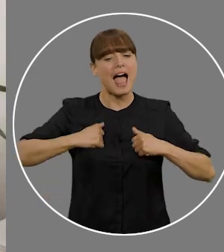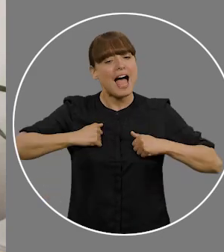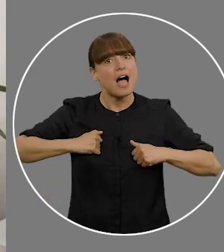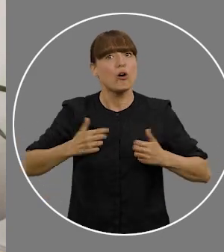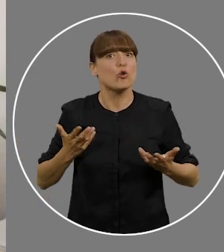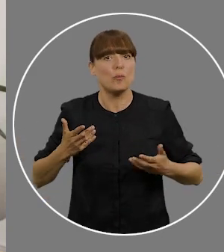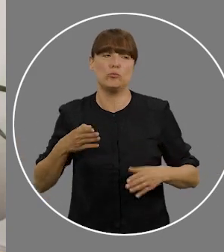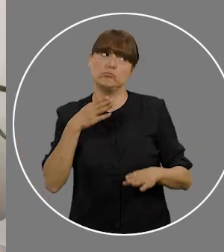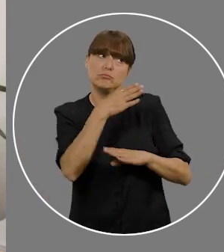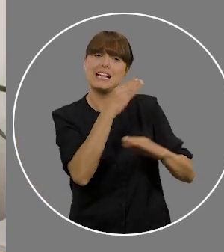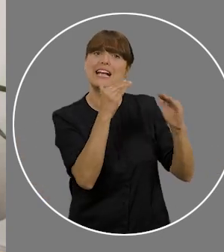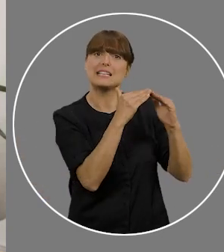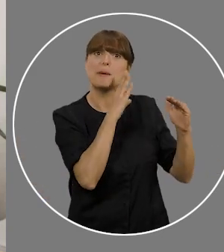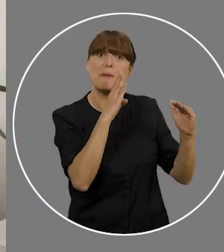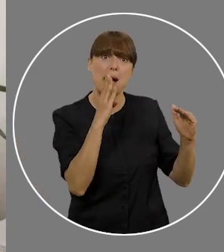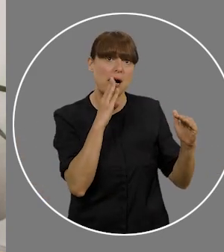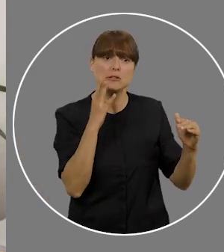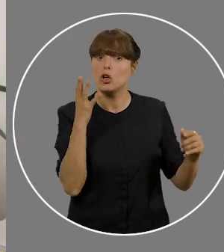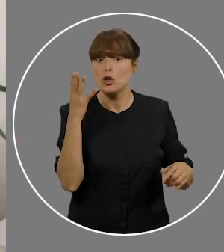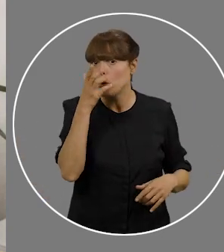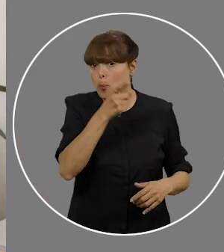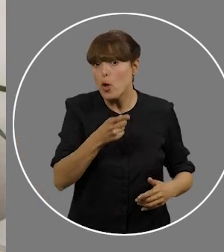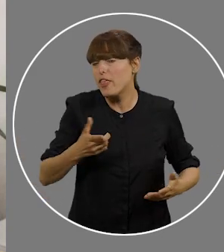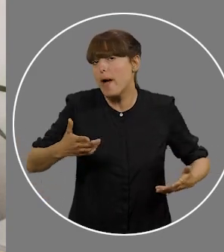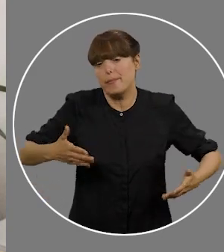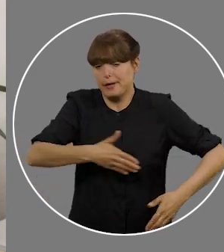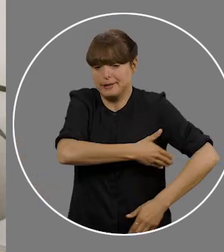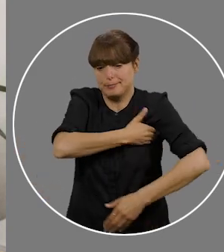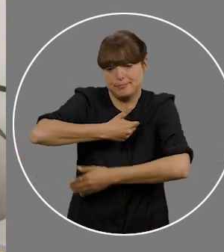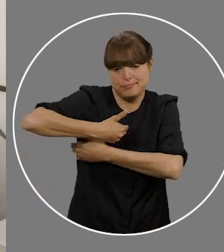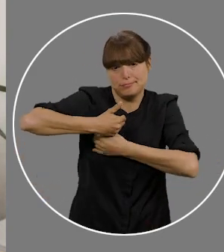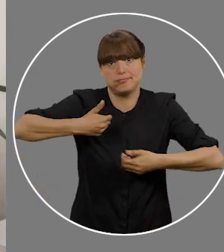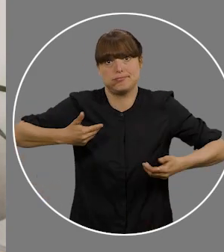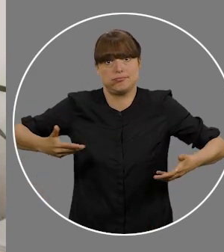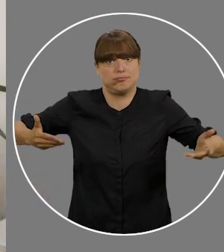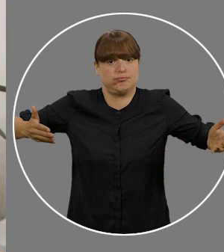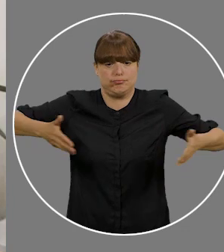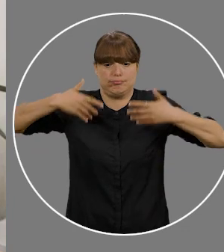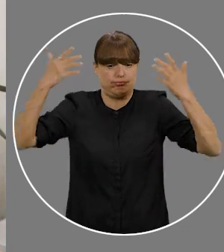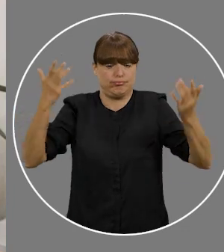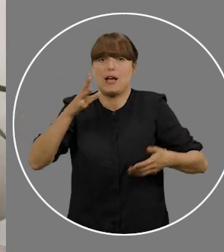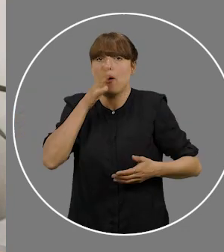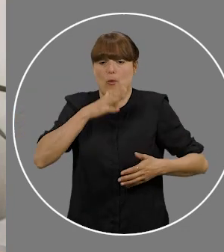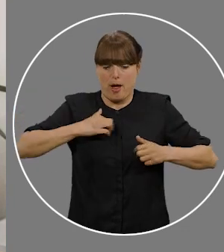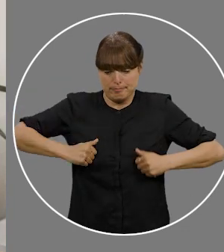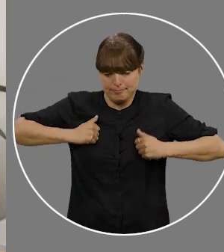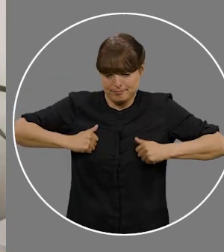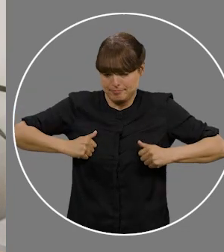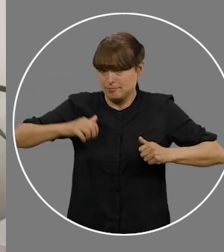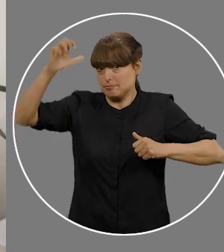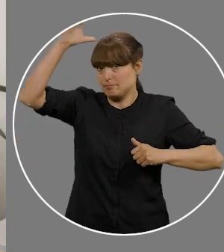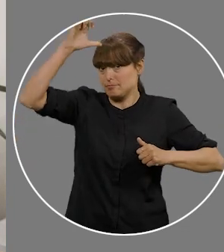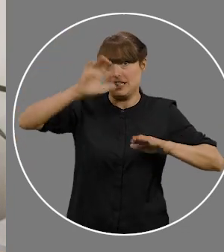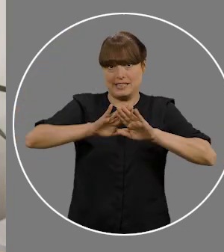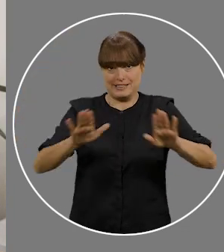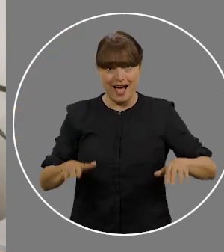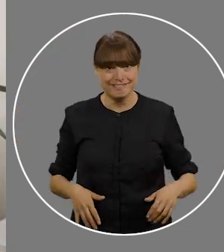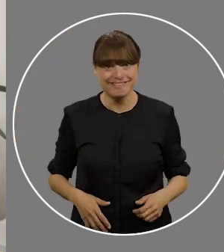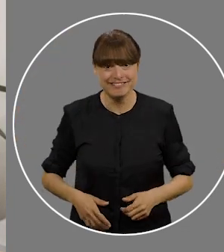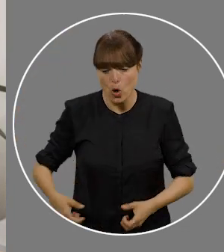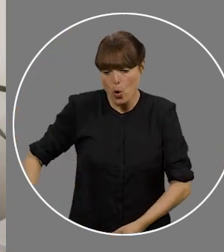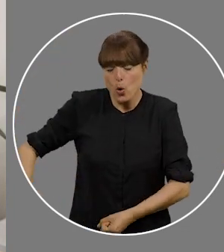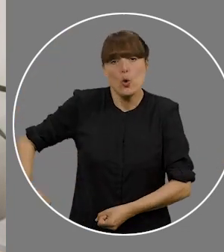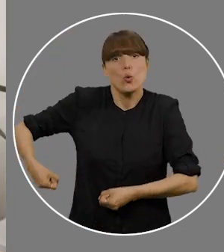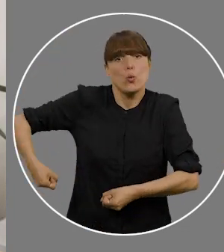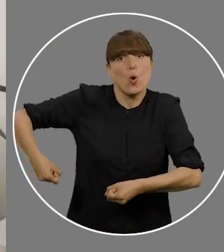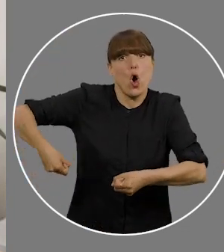lavaba. Y si no podía, pues mira, pues me restregaba y con un pote de agua, pues me la echaba. Subía un cubo